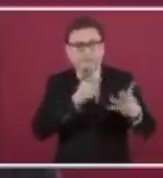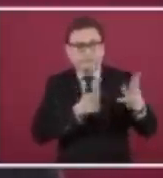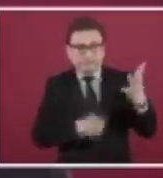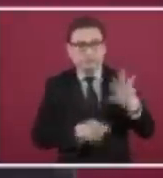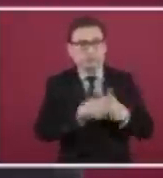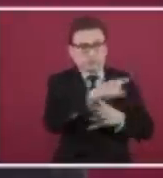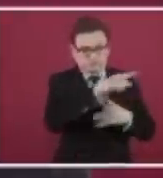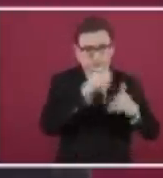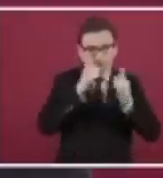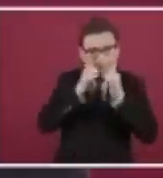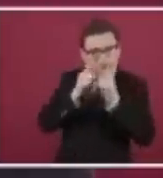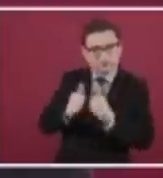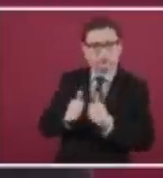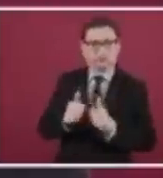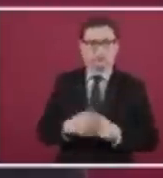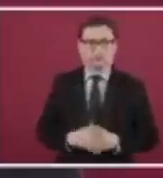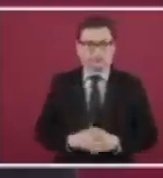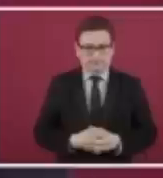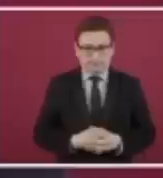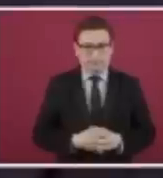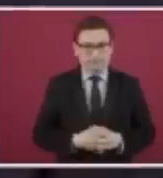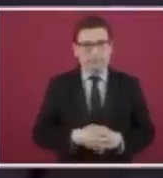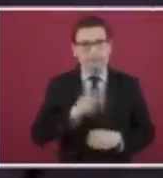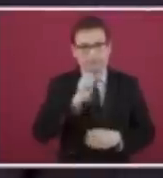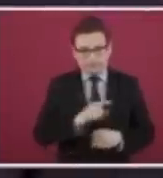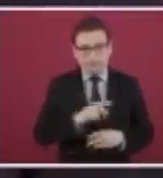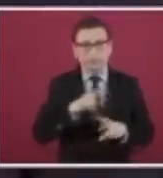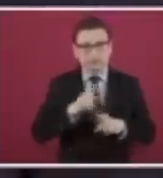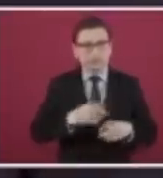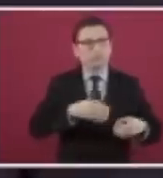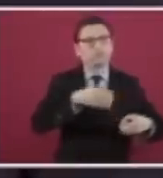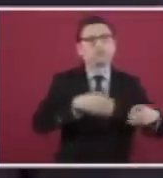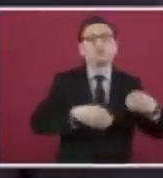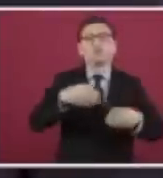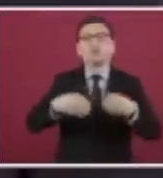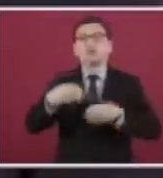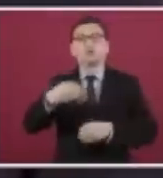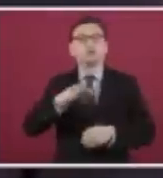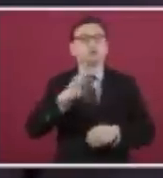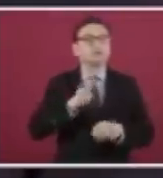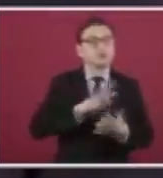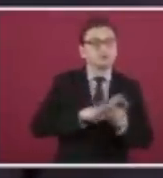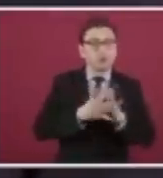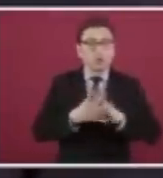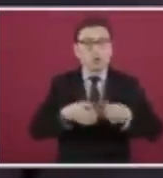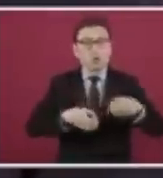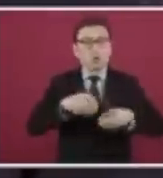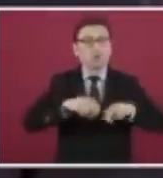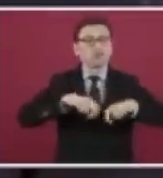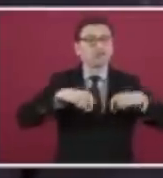atiendan este asunto sobre el comportamiento de jueces, de magistrados.